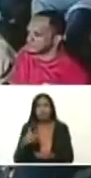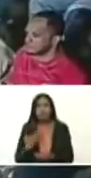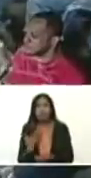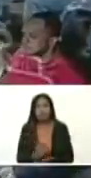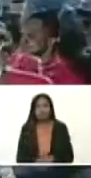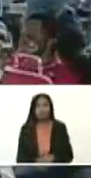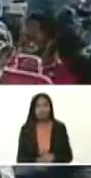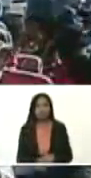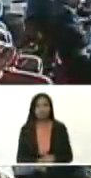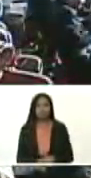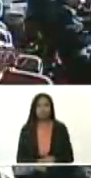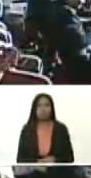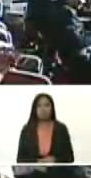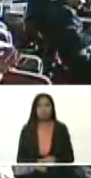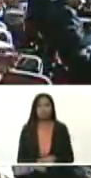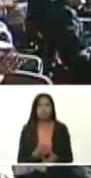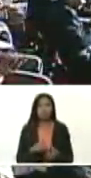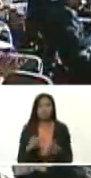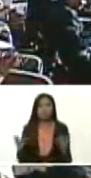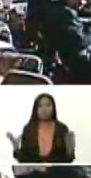Ahora, entonces,